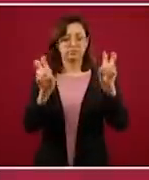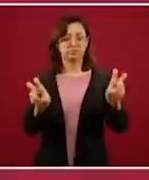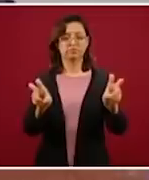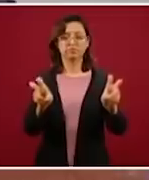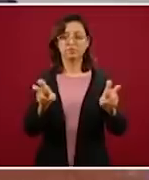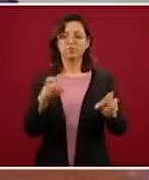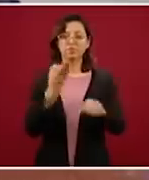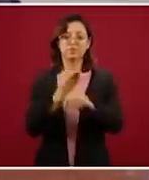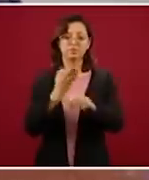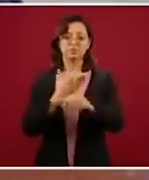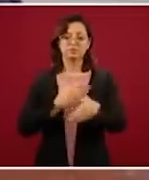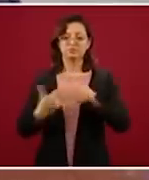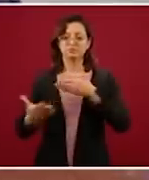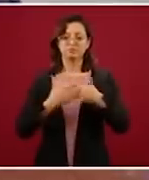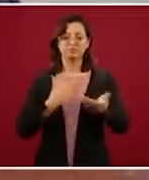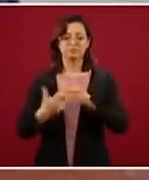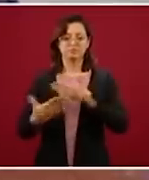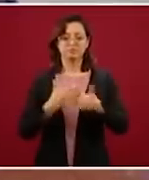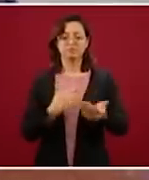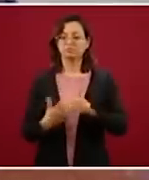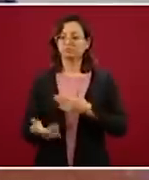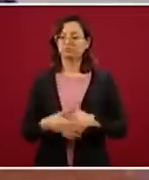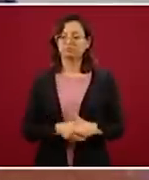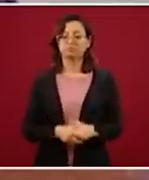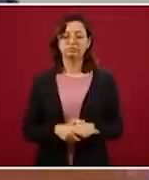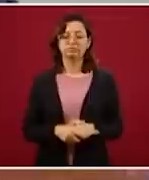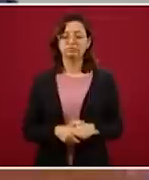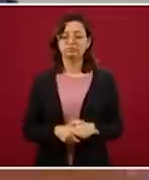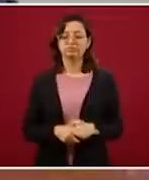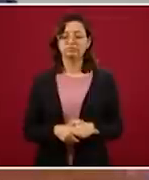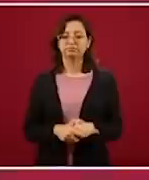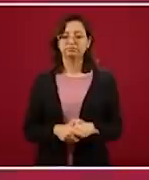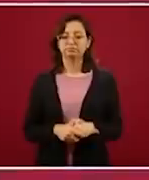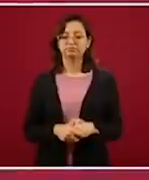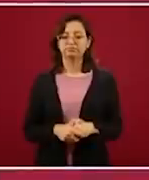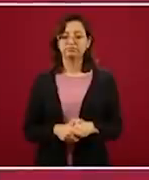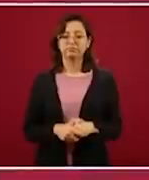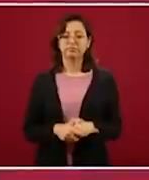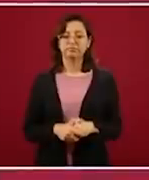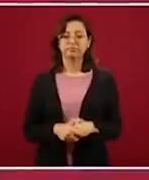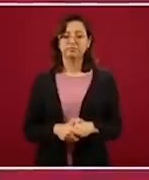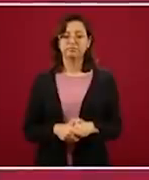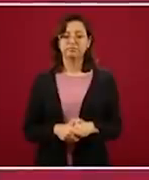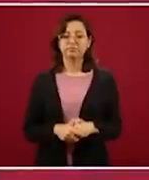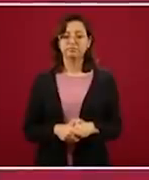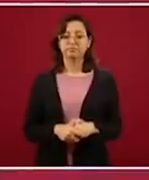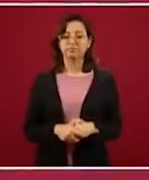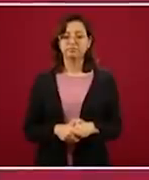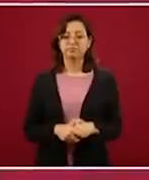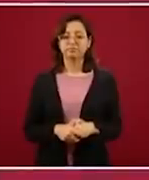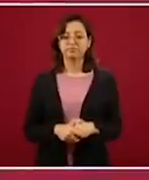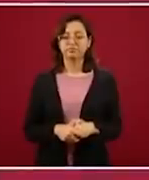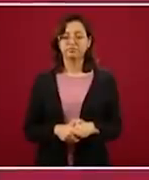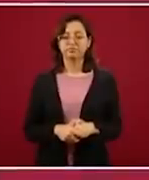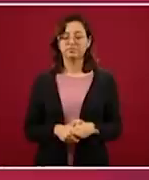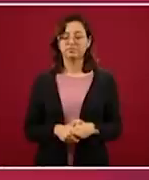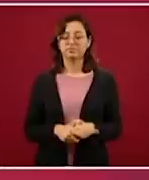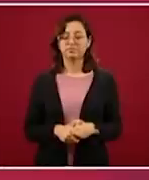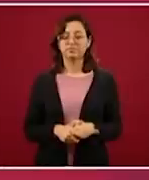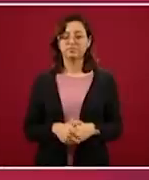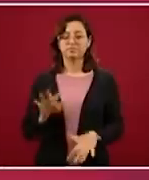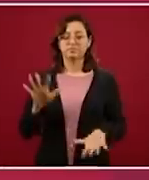está de moda eso, ¿sí? De que incluso me vienen a